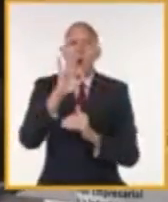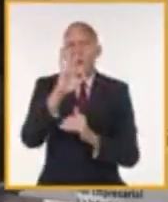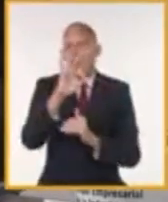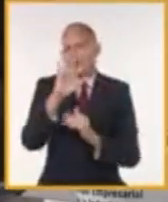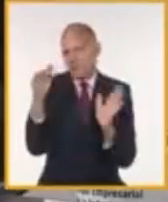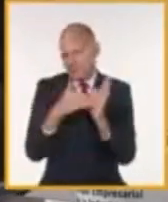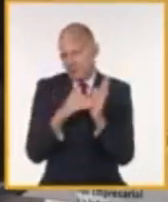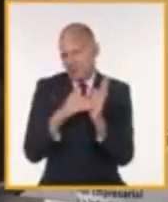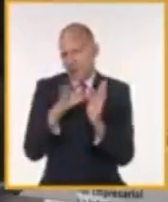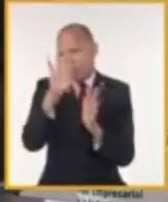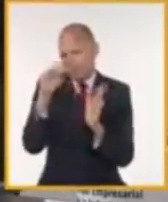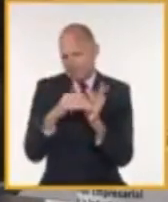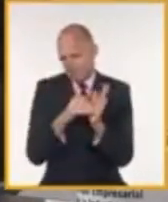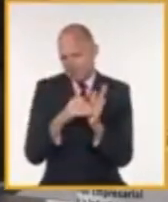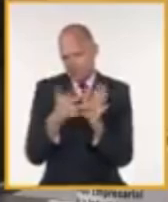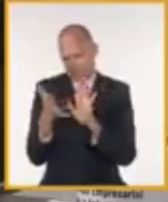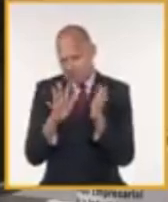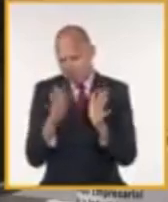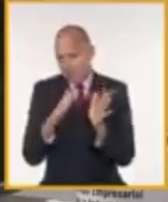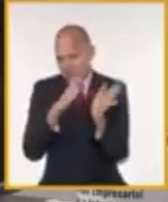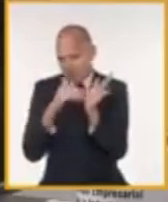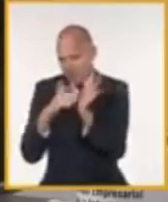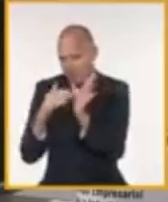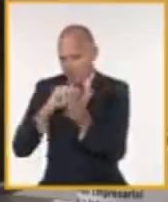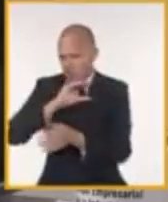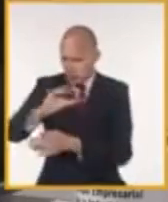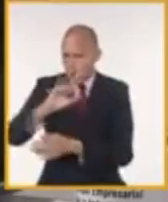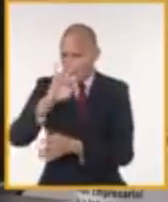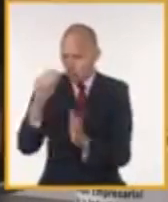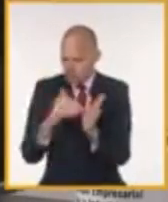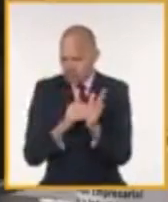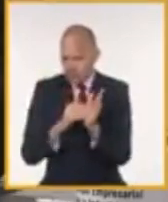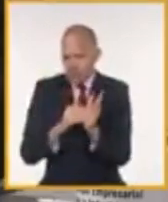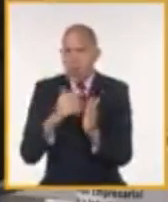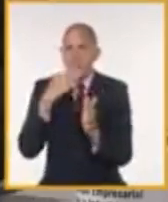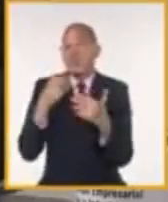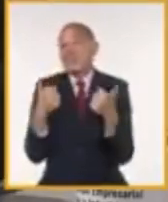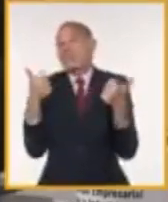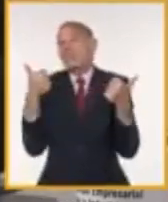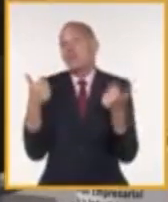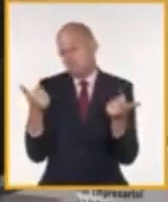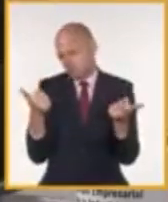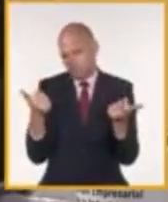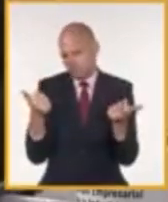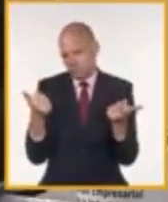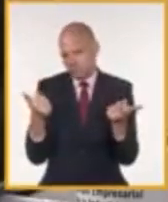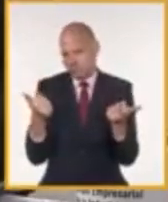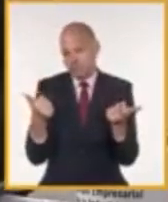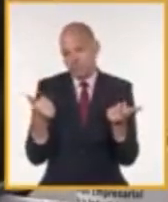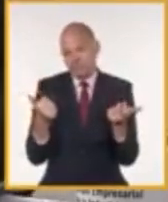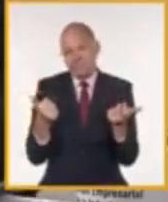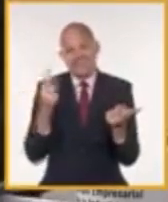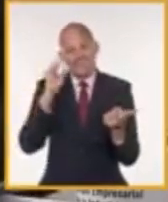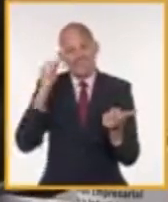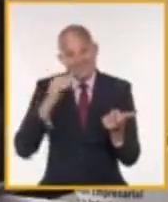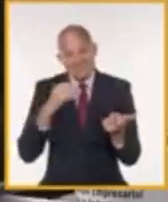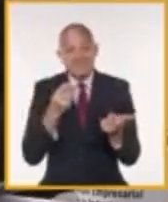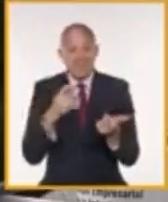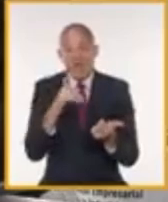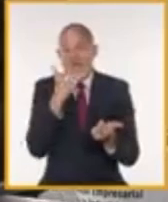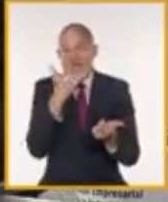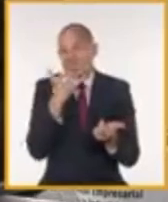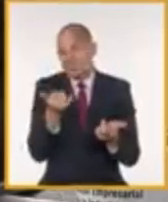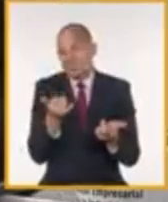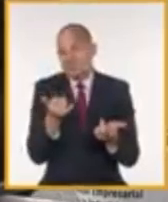No estamos conformes con ese resultado. ¿Por qué no estamos conformes, Randy? Porque en primer lugar tiene un impacto en cuanto a los niveles de